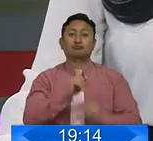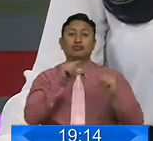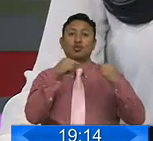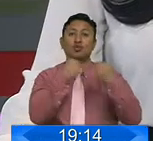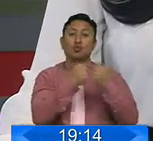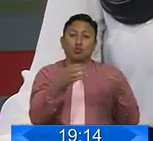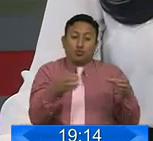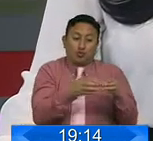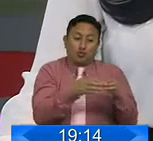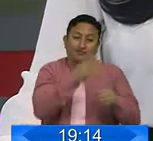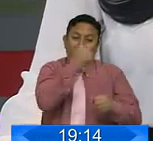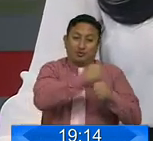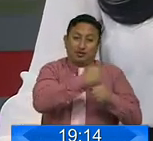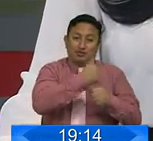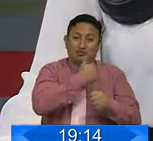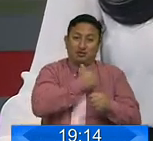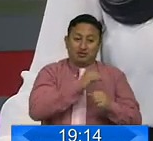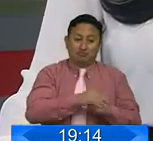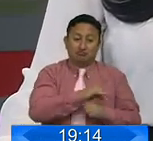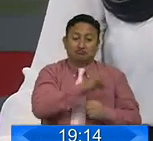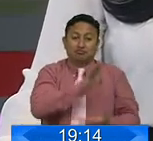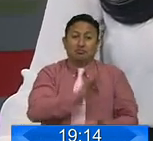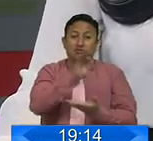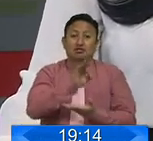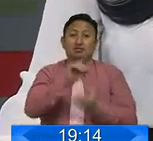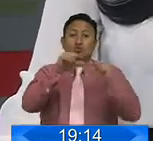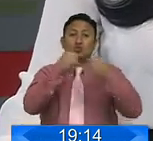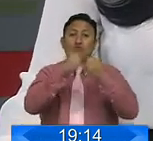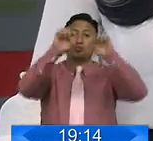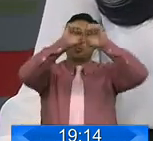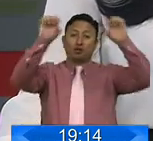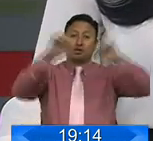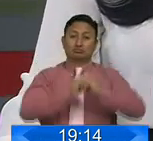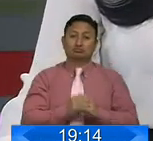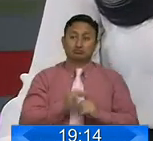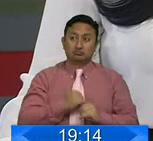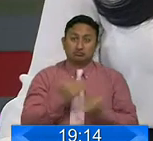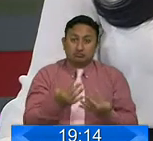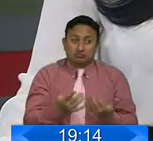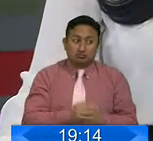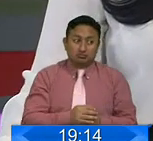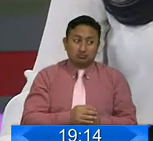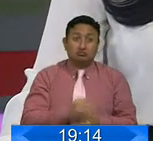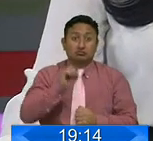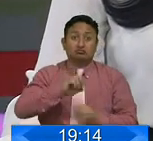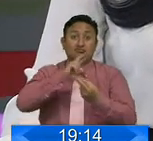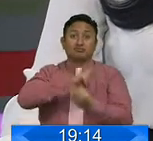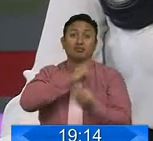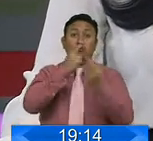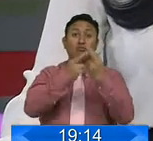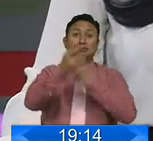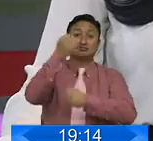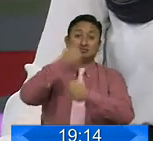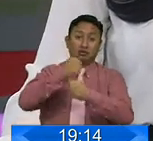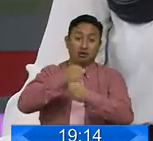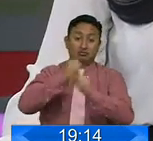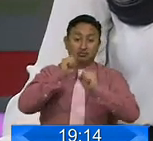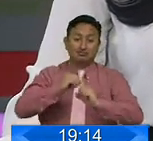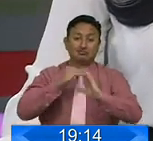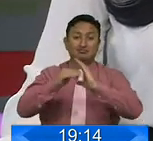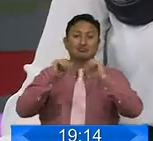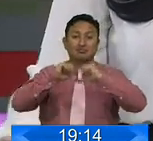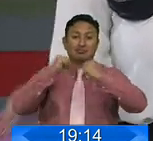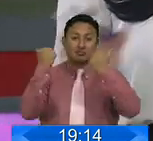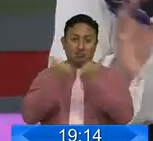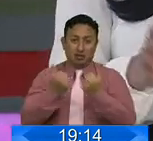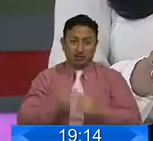De trabajadores privados y representantes del sector empresarial están a la expectativa de que el paquete de reformas laborales sea enviado a la Asamblea